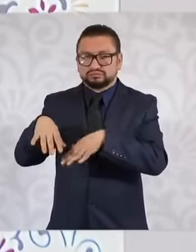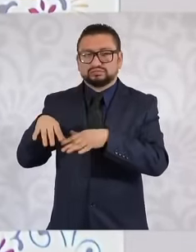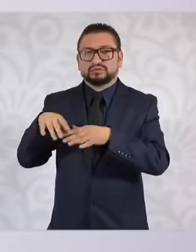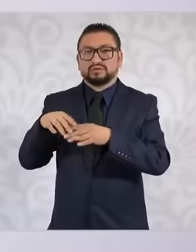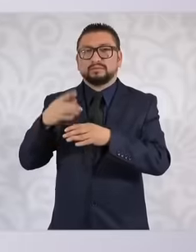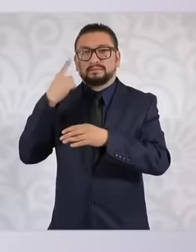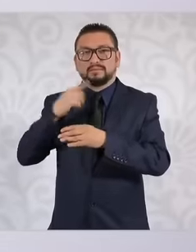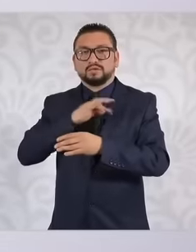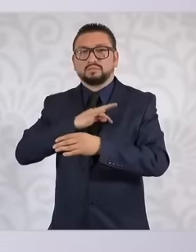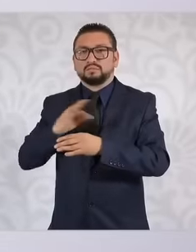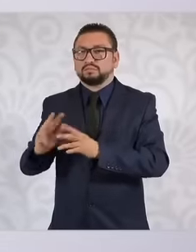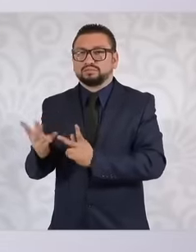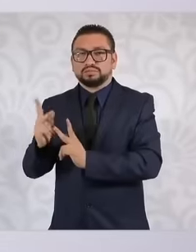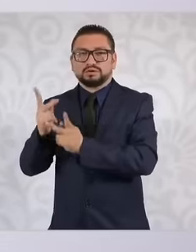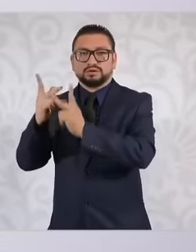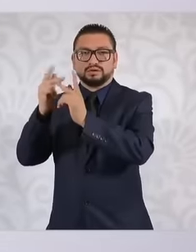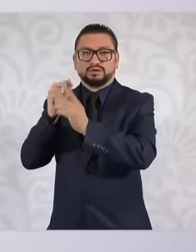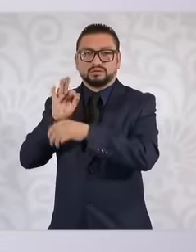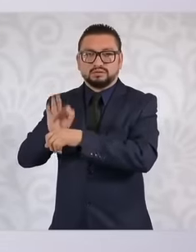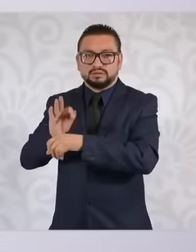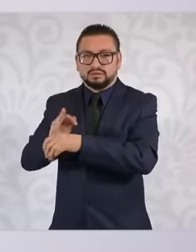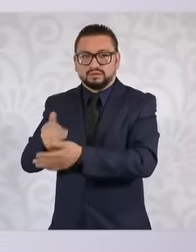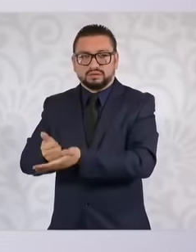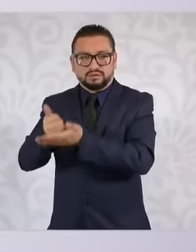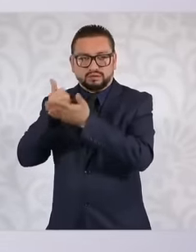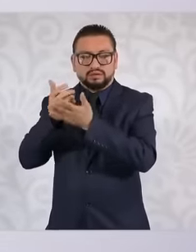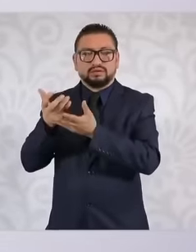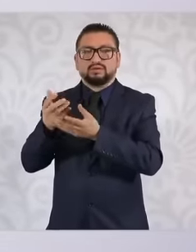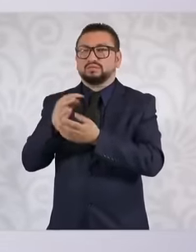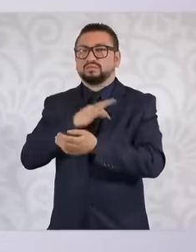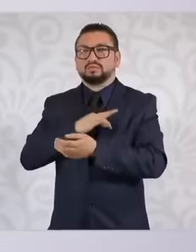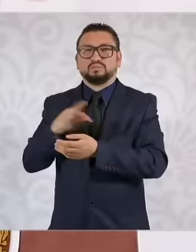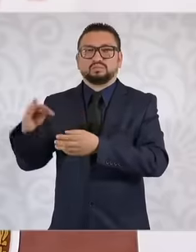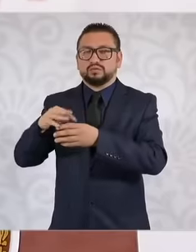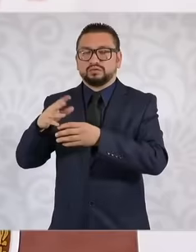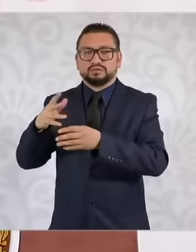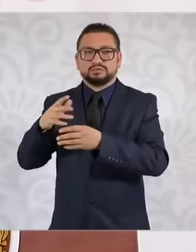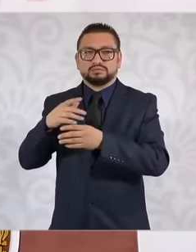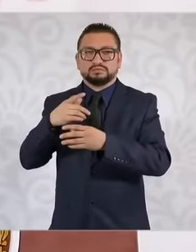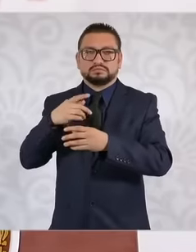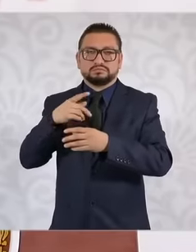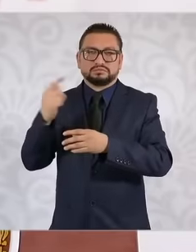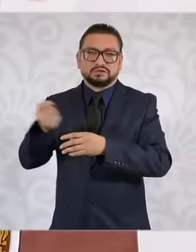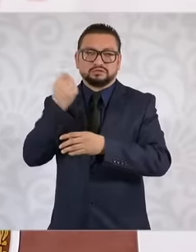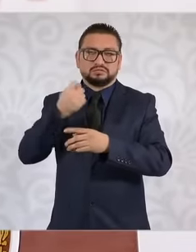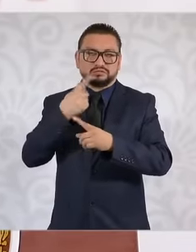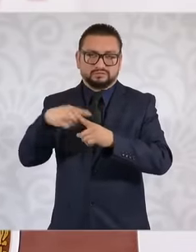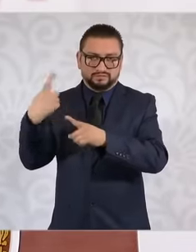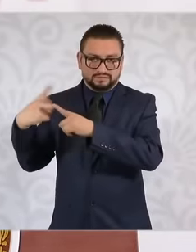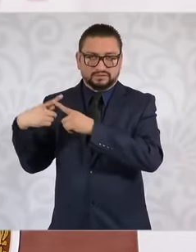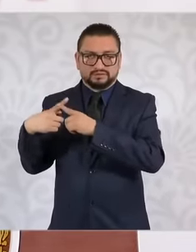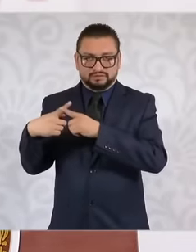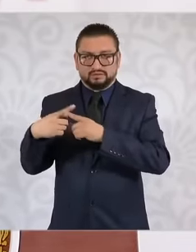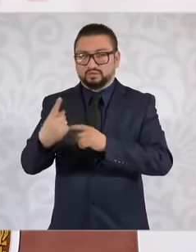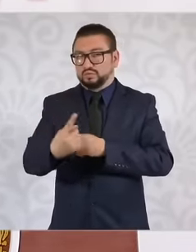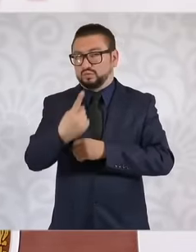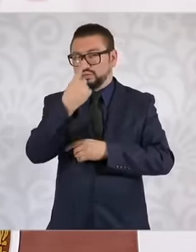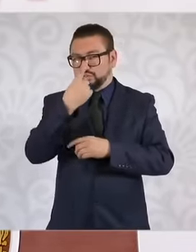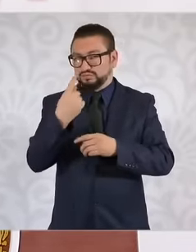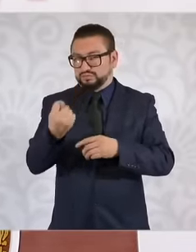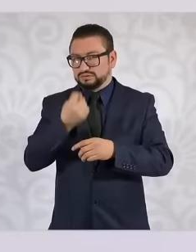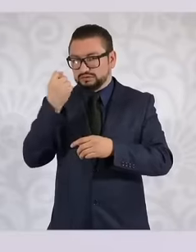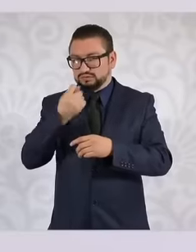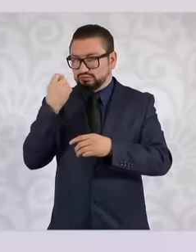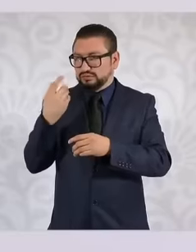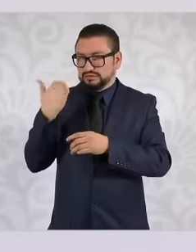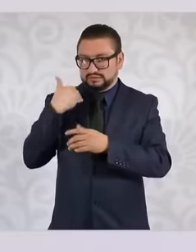para plantas de composta, puede servir para otras tecnologías. Una tecnología que se